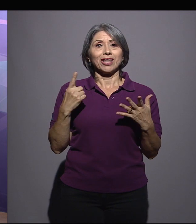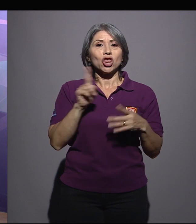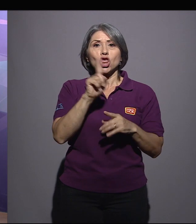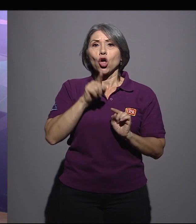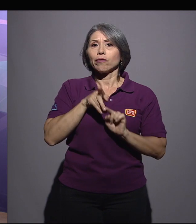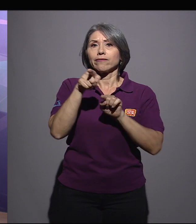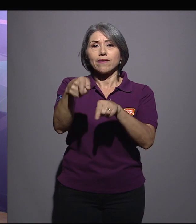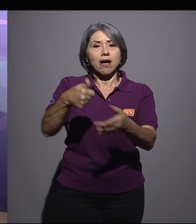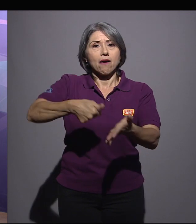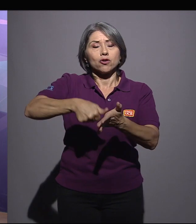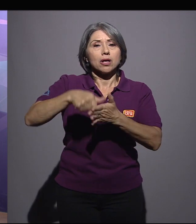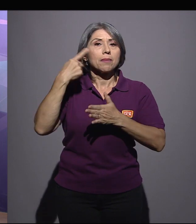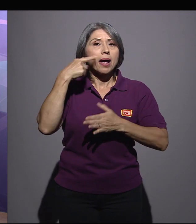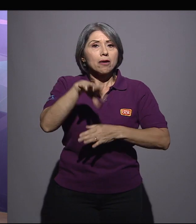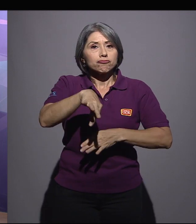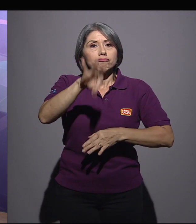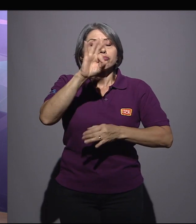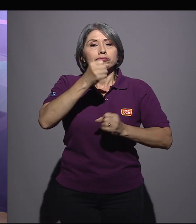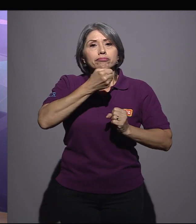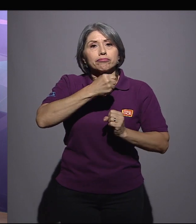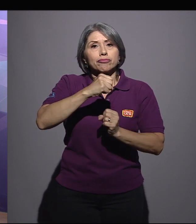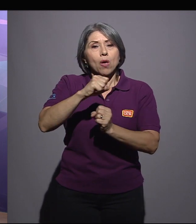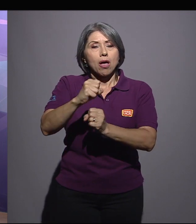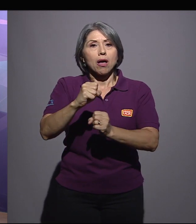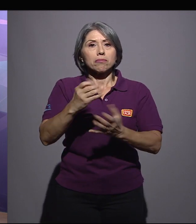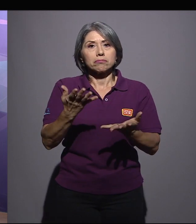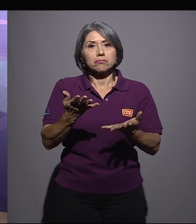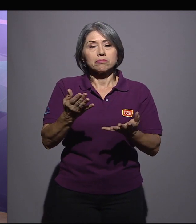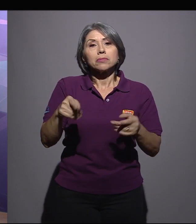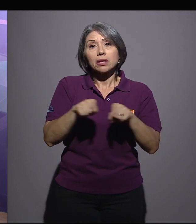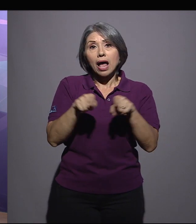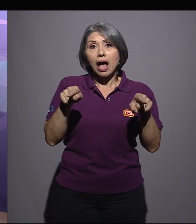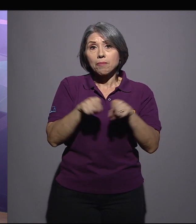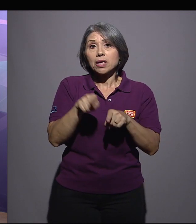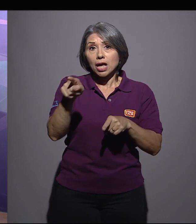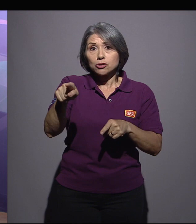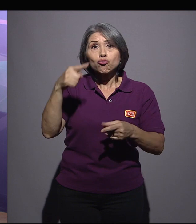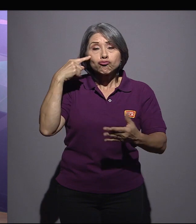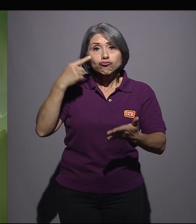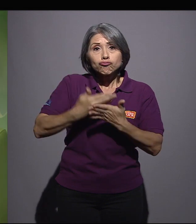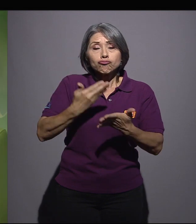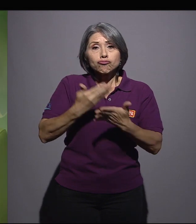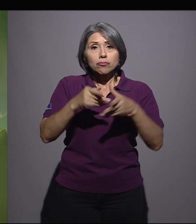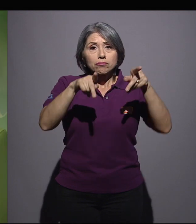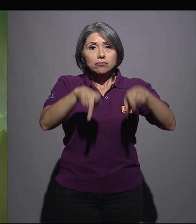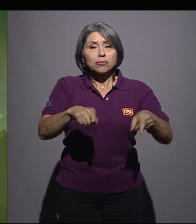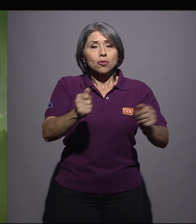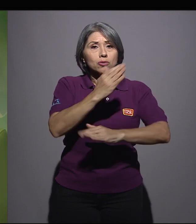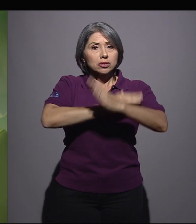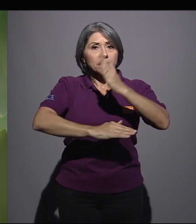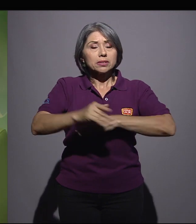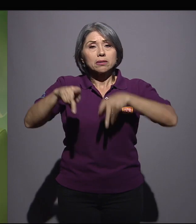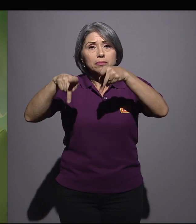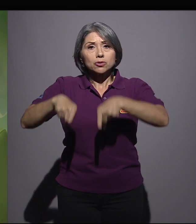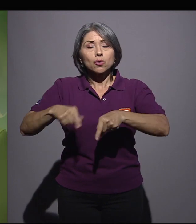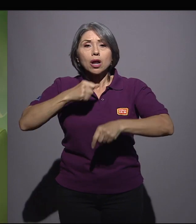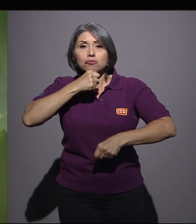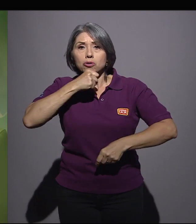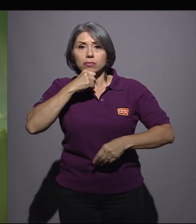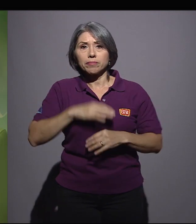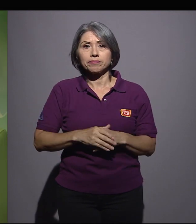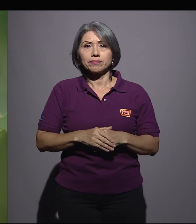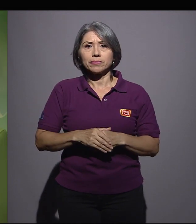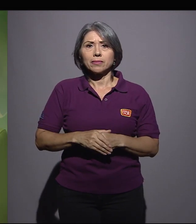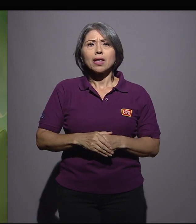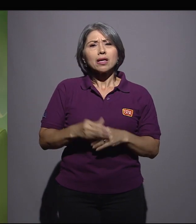locales. Supongo que también se ve reflejada en población con discapacidad y adulta mayor. ¿Cuál es la importancia de que la gente se tome en